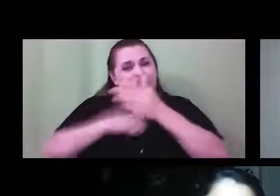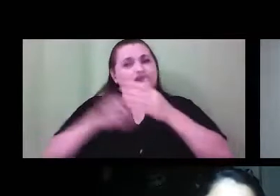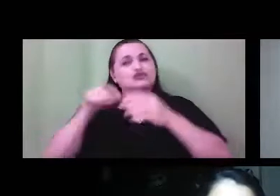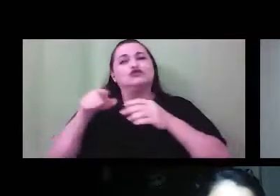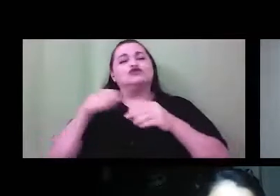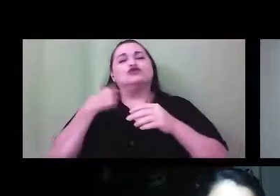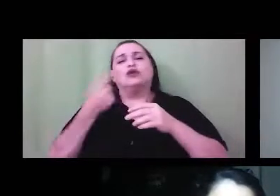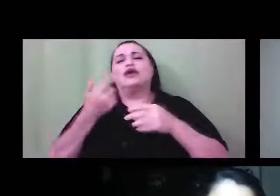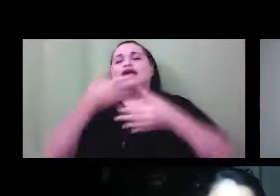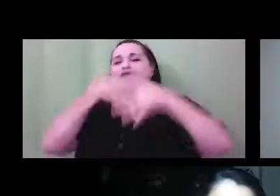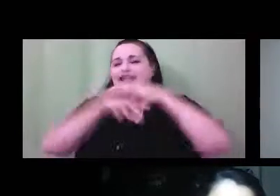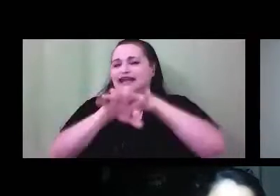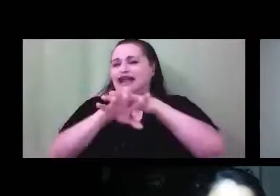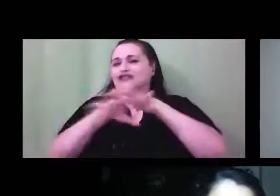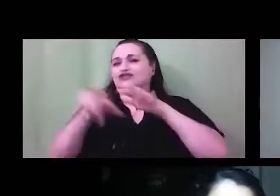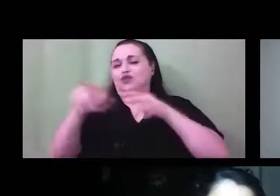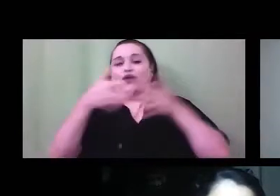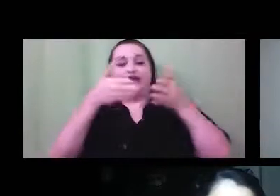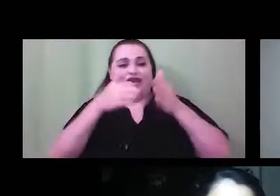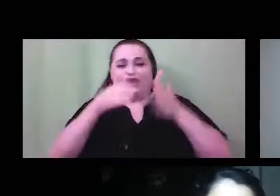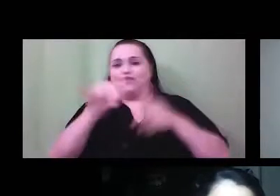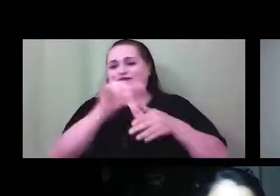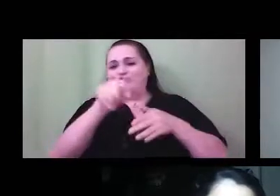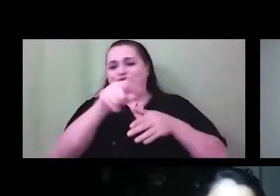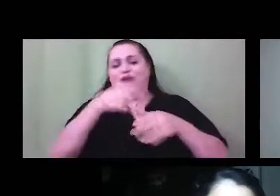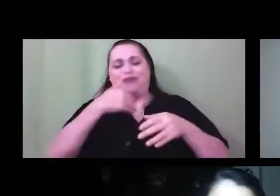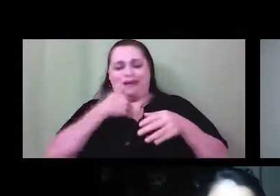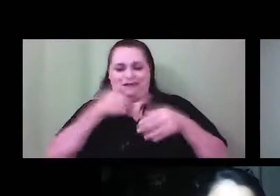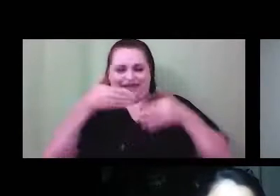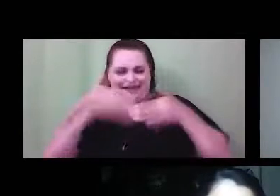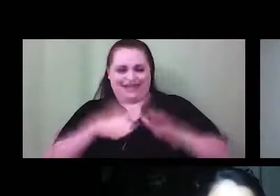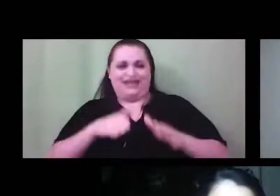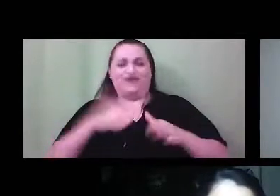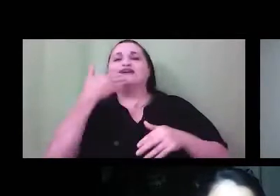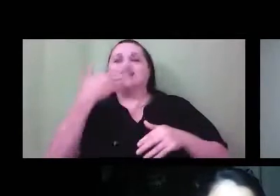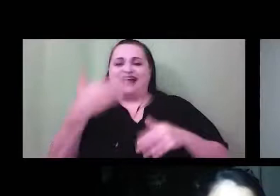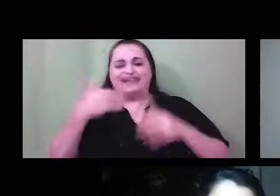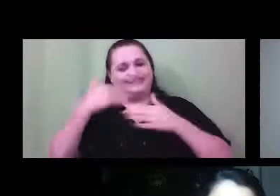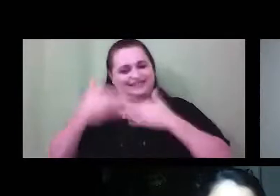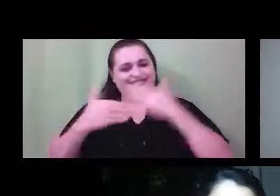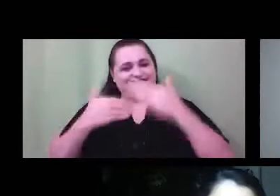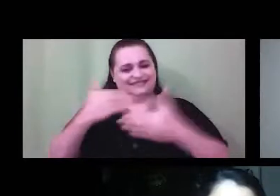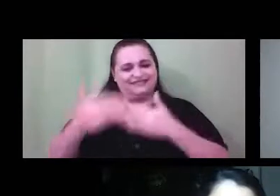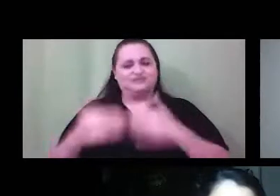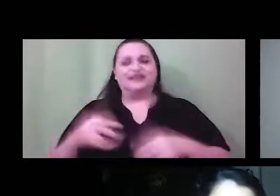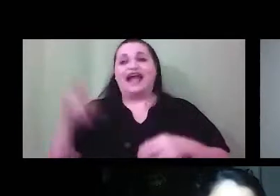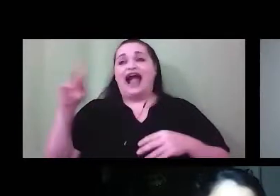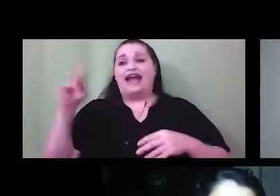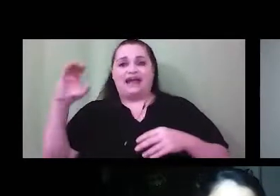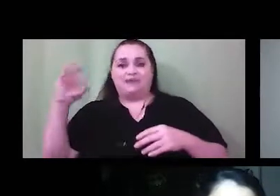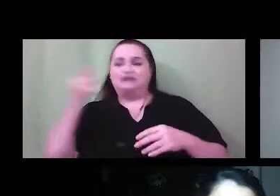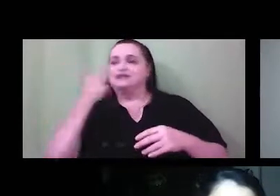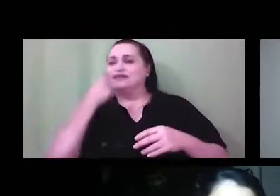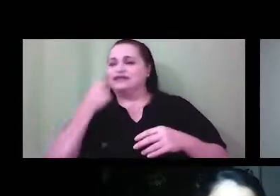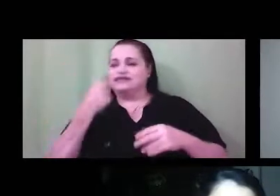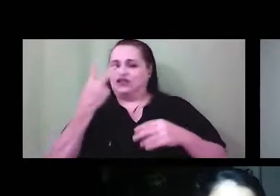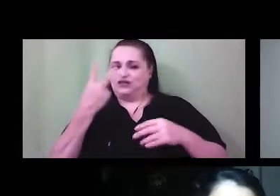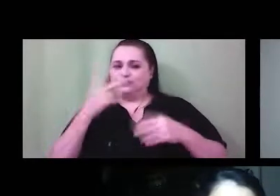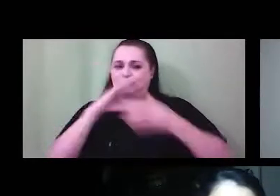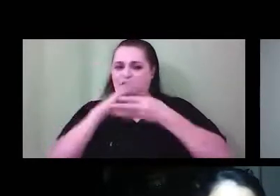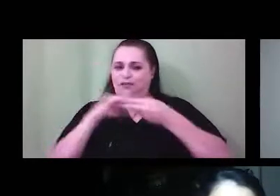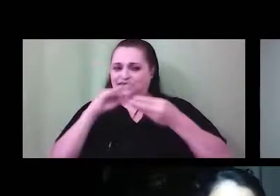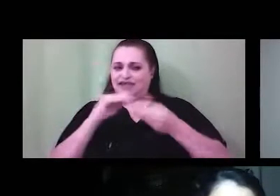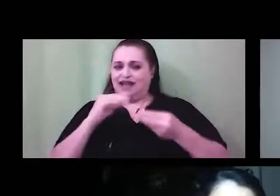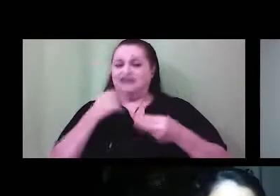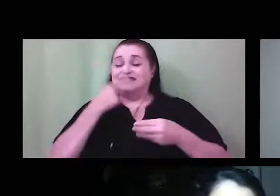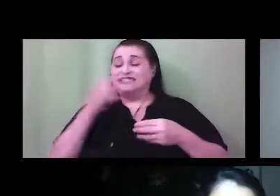una inclusión como la de sus hijos para mi hijo. Y aquí voy, gracias. Karina Camacho nos hace 2 comentarios, dice